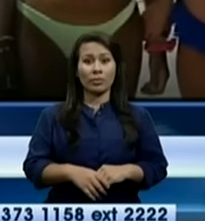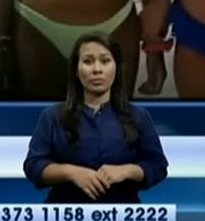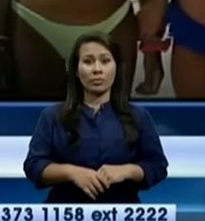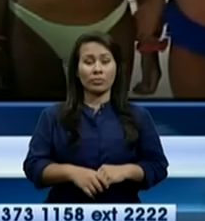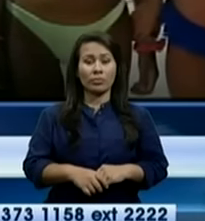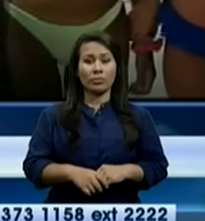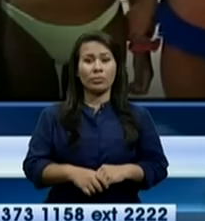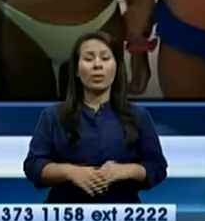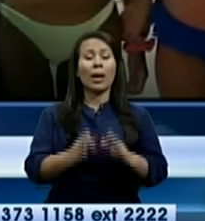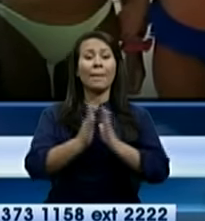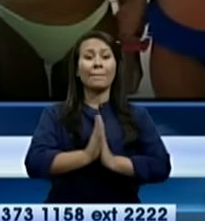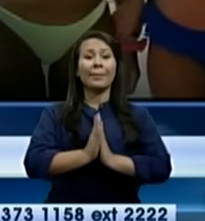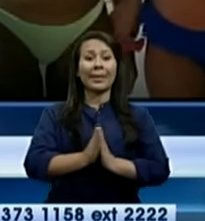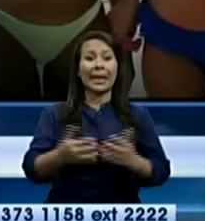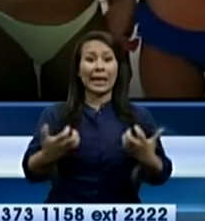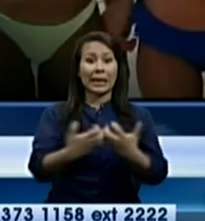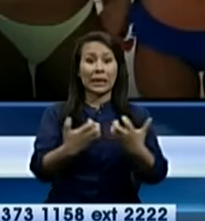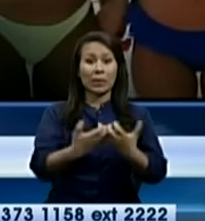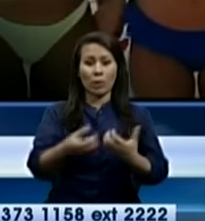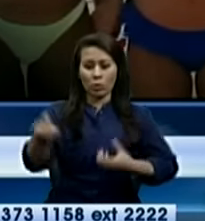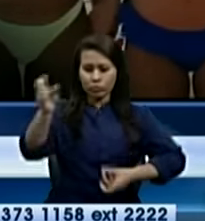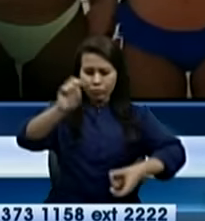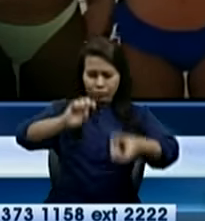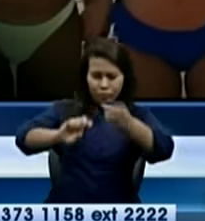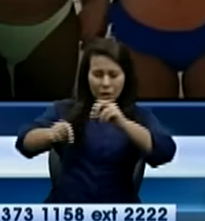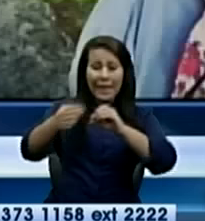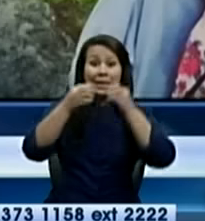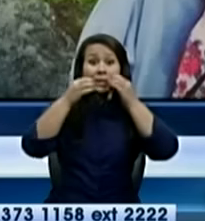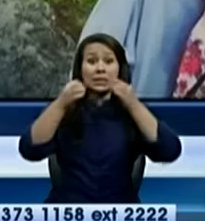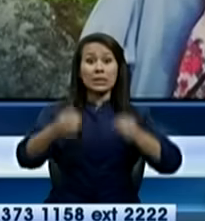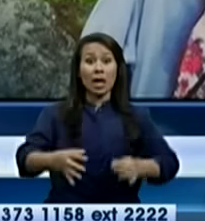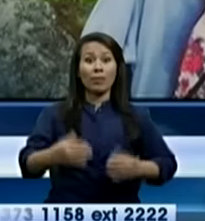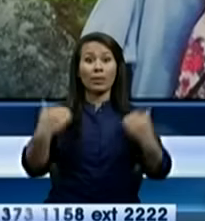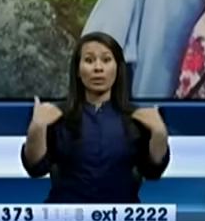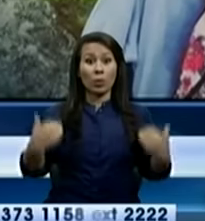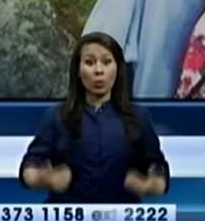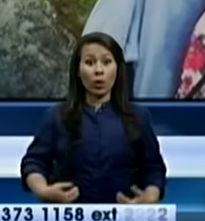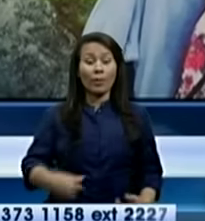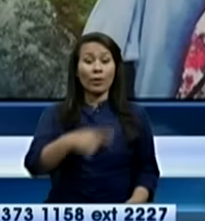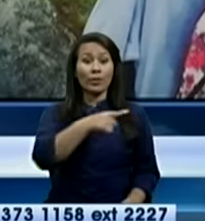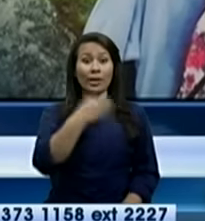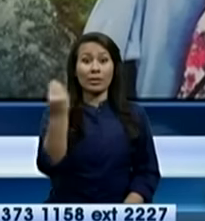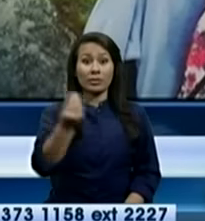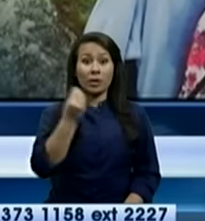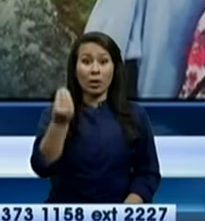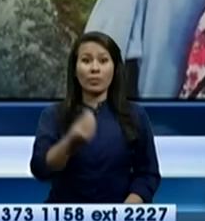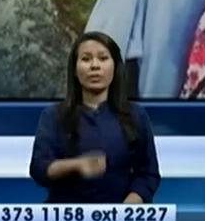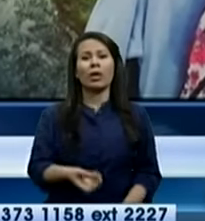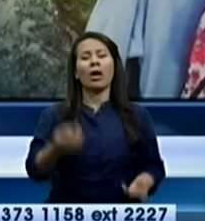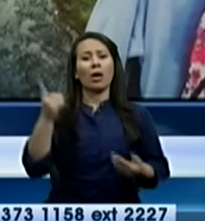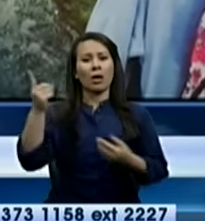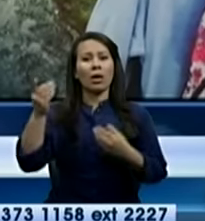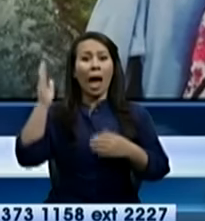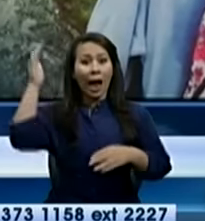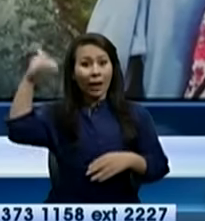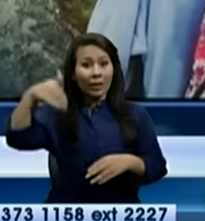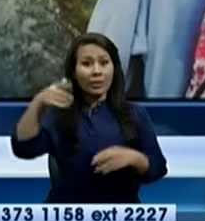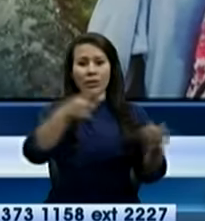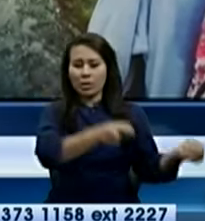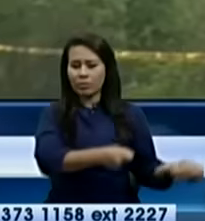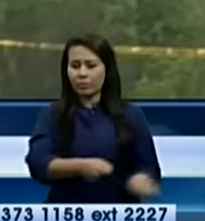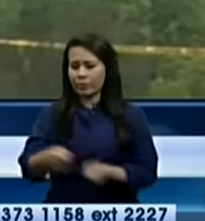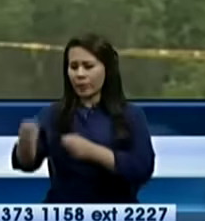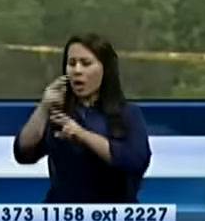a pedirle un equipo que se realice más allá de la hecha ya en Ecuador por parte de forenses argentinos, ¿no? Tener